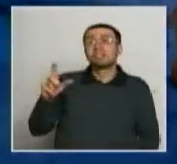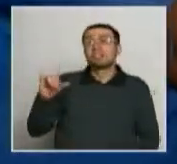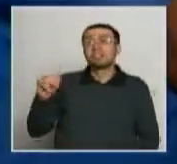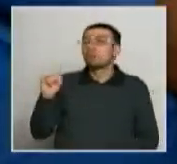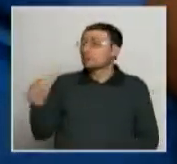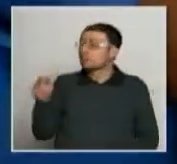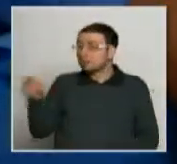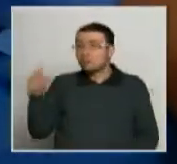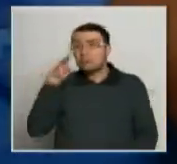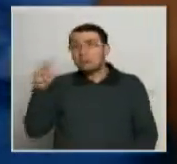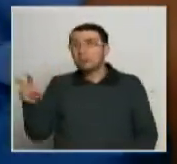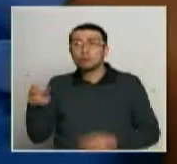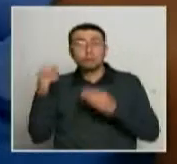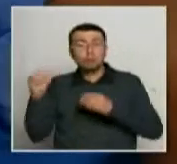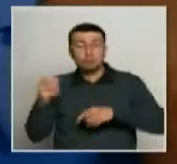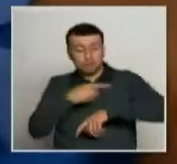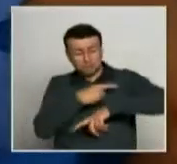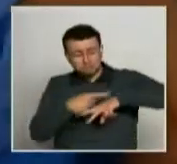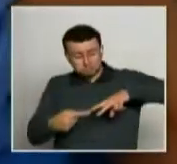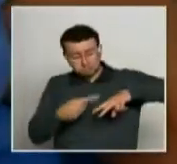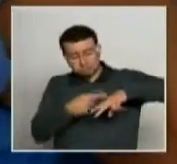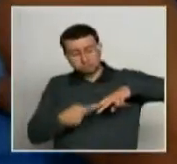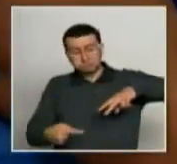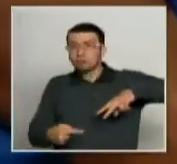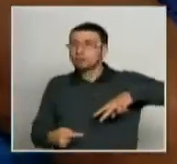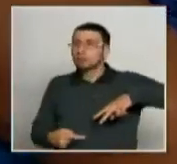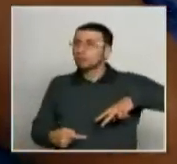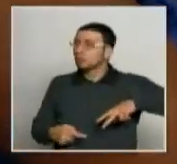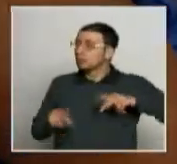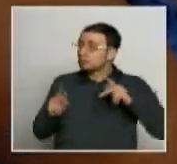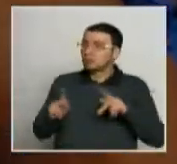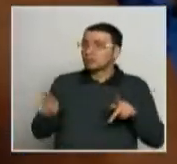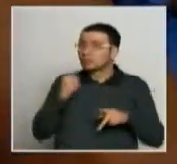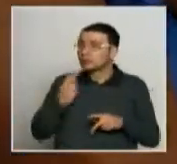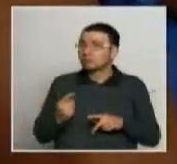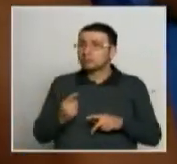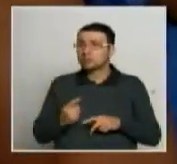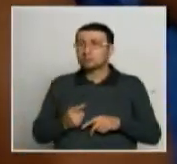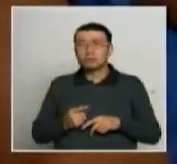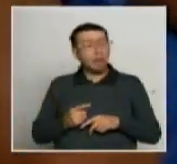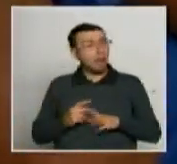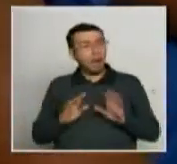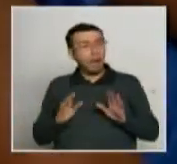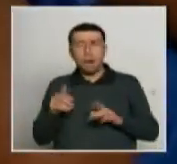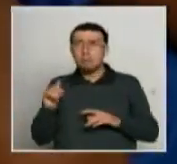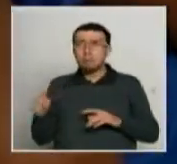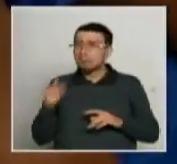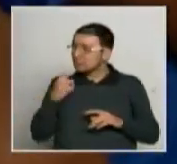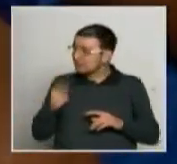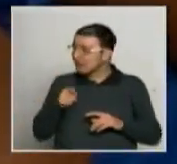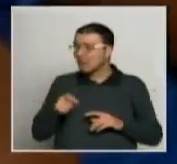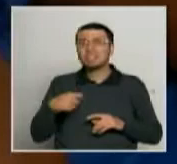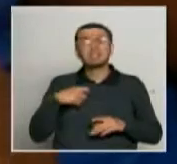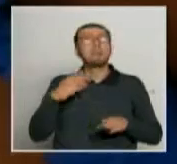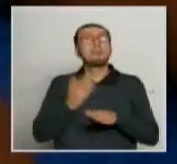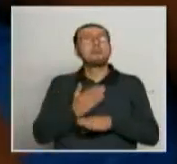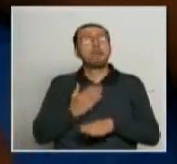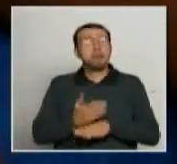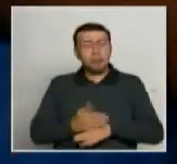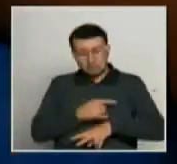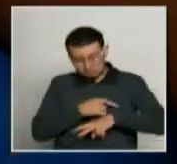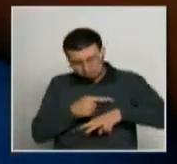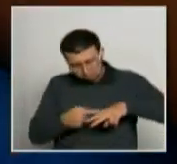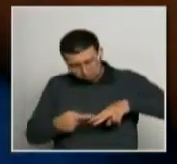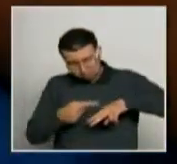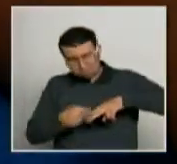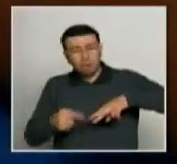muchas venitas. Y entonces la gente dice, no, entonces con lo que están hablando, ella tiene un problema de las venas porque se le